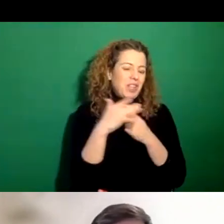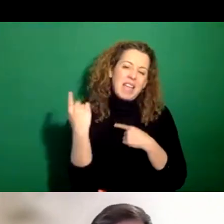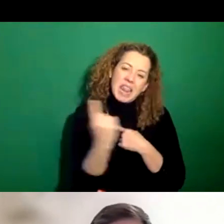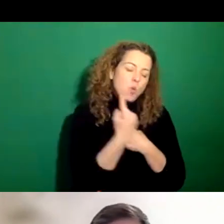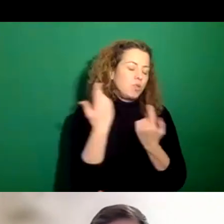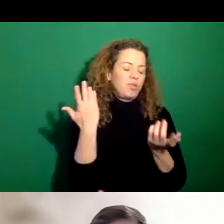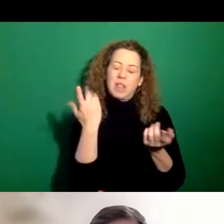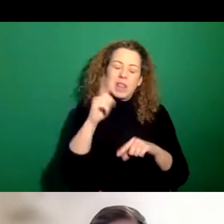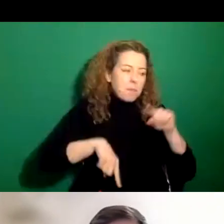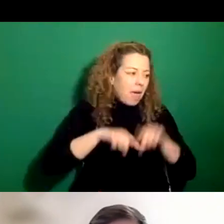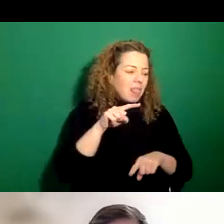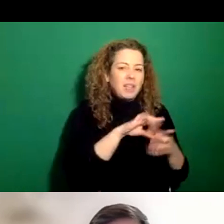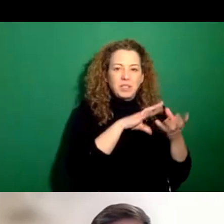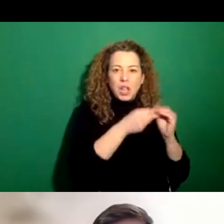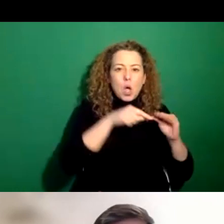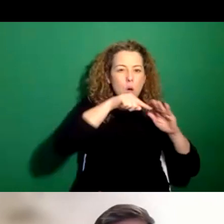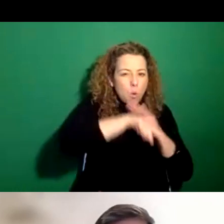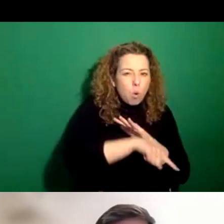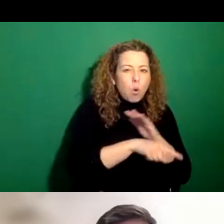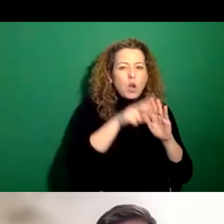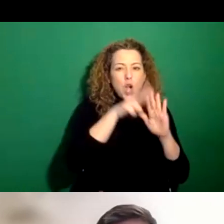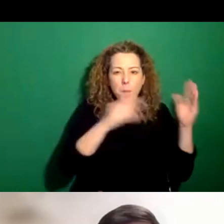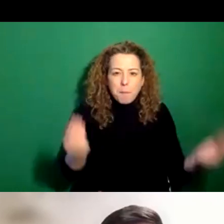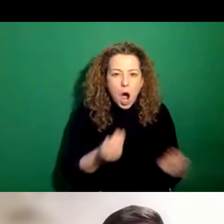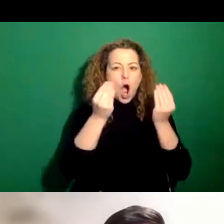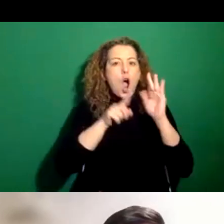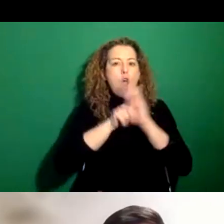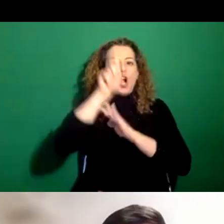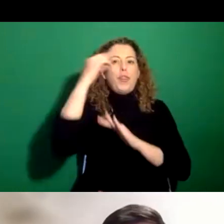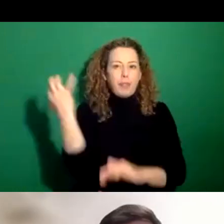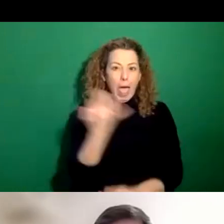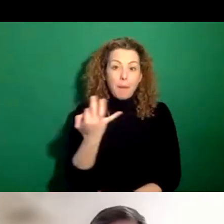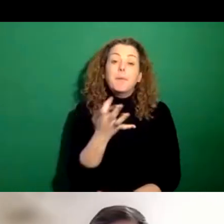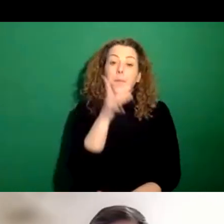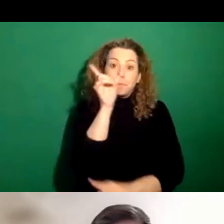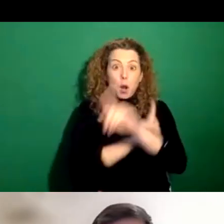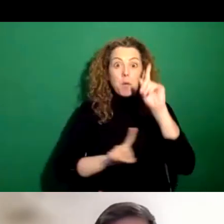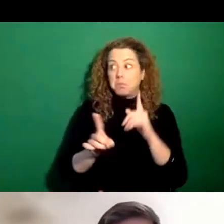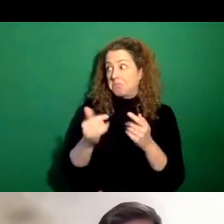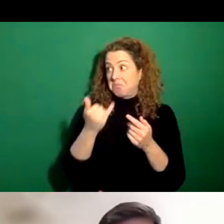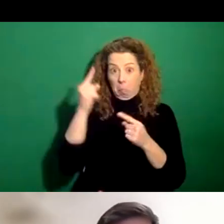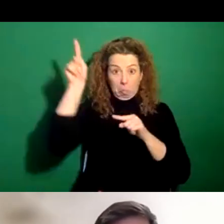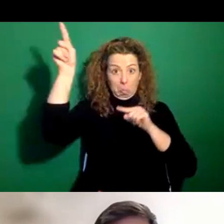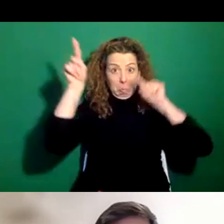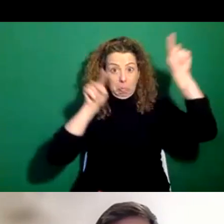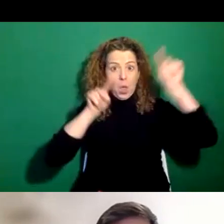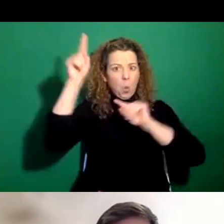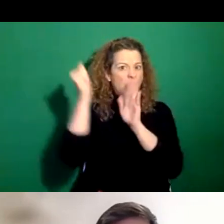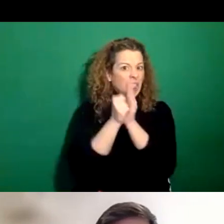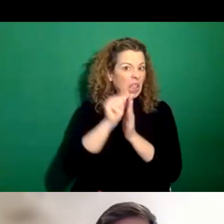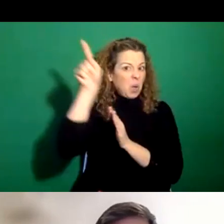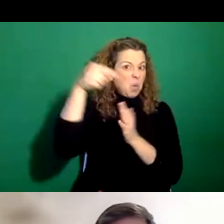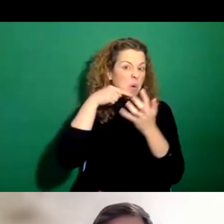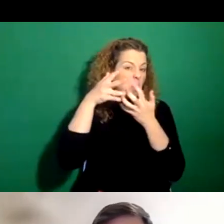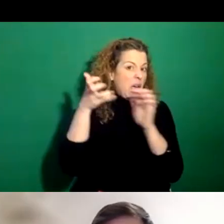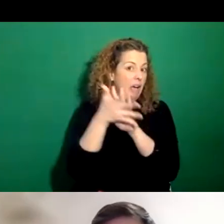que ir profundizando, tiene que ir mejorando la normativa, y el problema es que eso, con suerte, hay un artículo que lo menciona, pero en